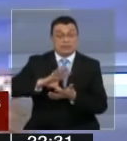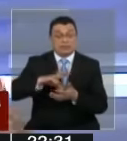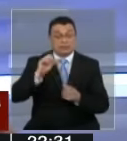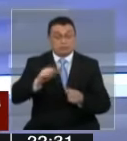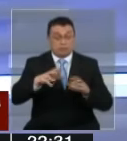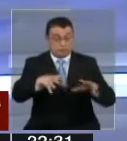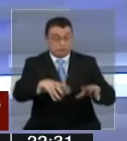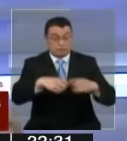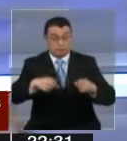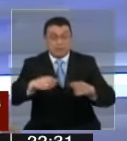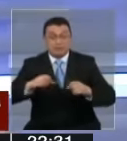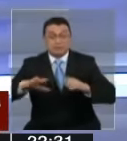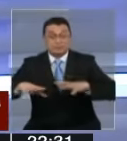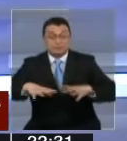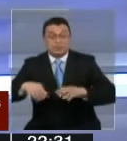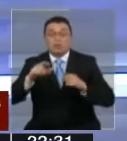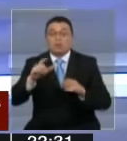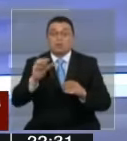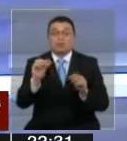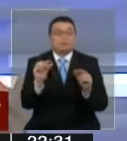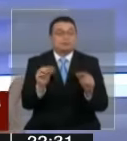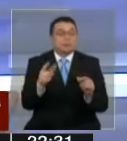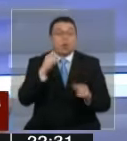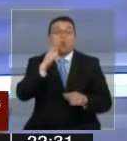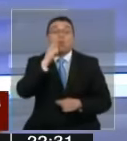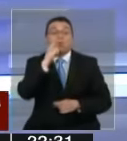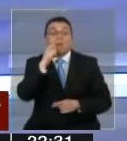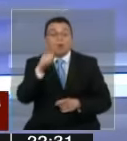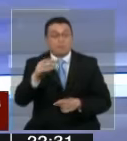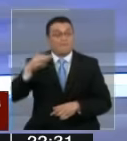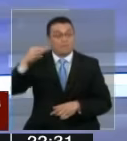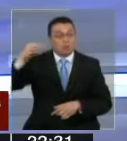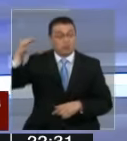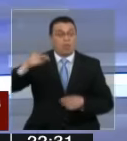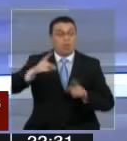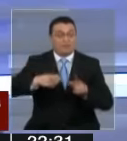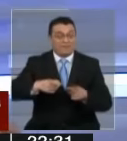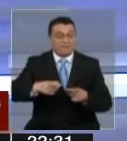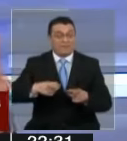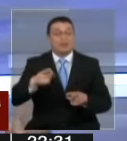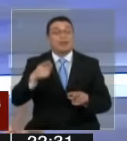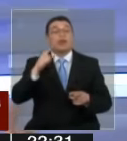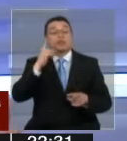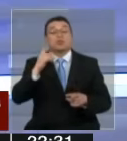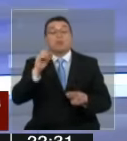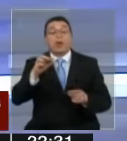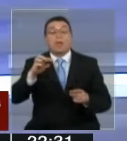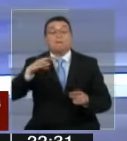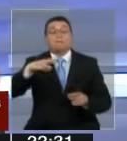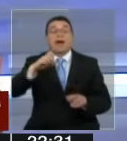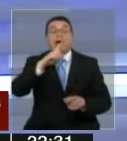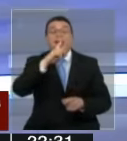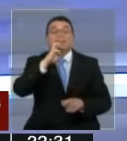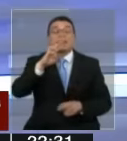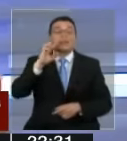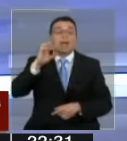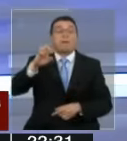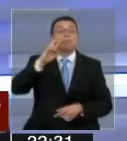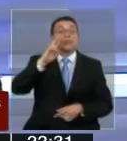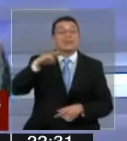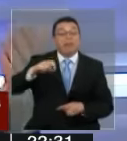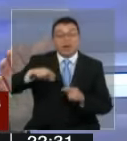extractivista es limitado. El capital humano debería ser el futuro y no necesariamente las materias primas. Yo creo que hay una cuestión que